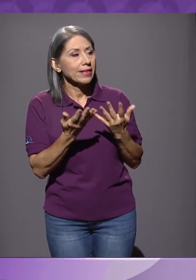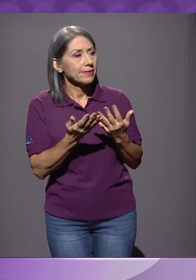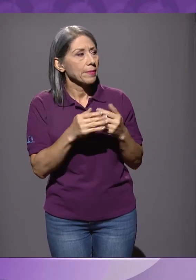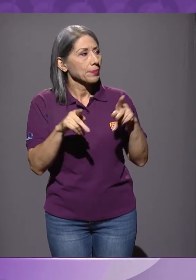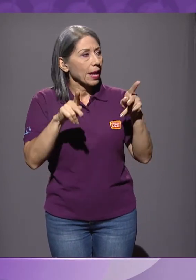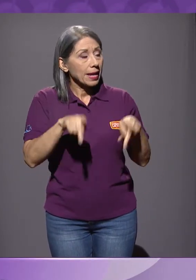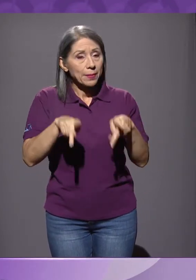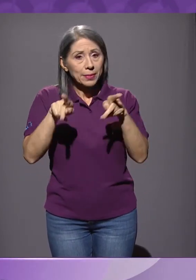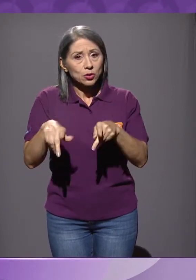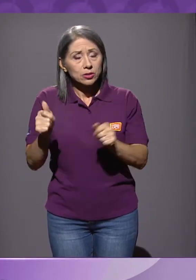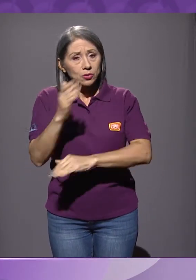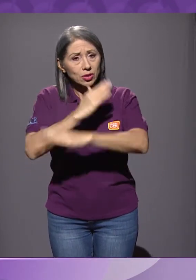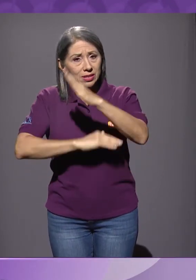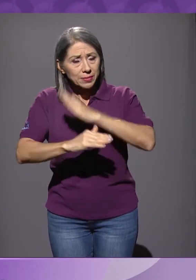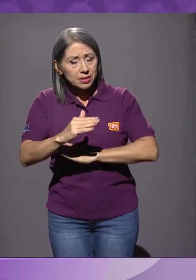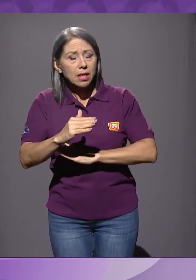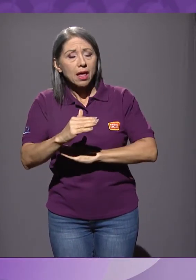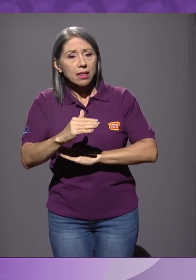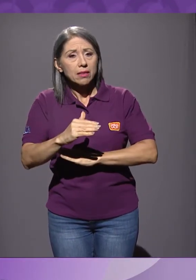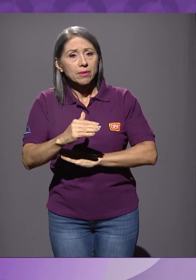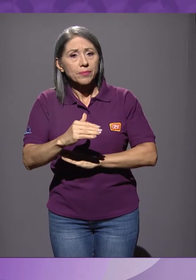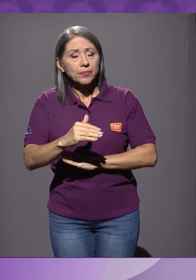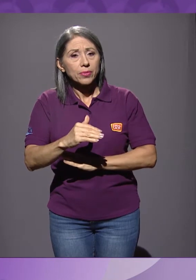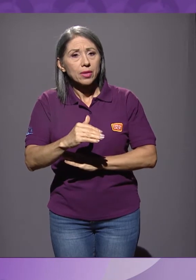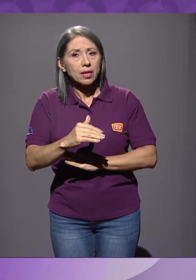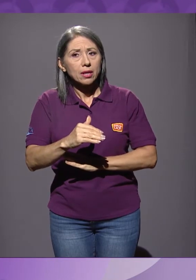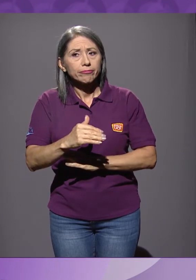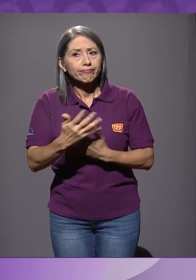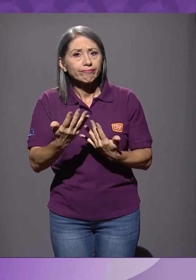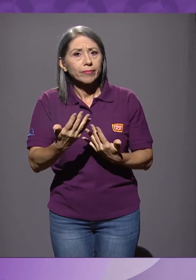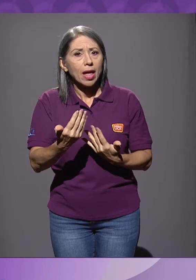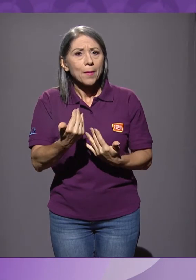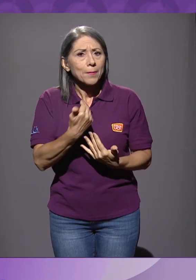que las personas con discapacidad van a tener